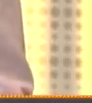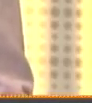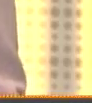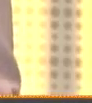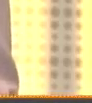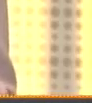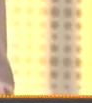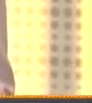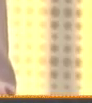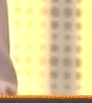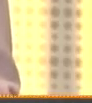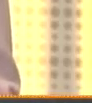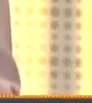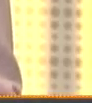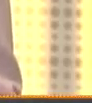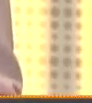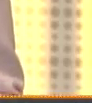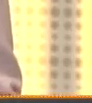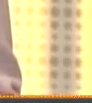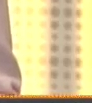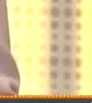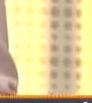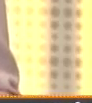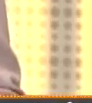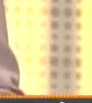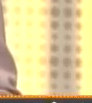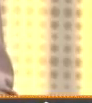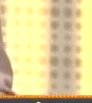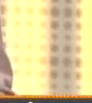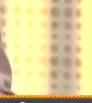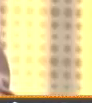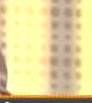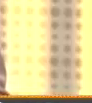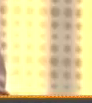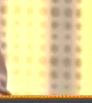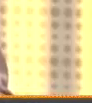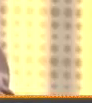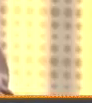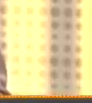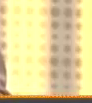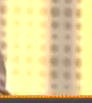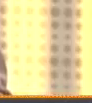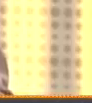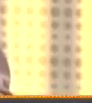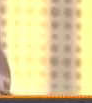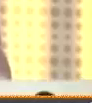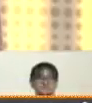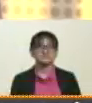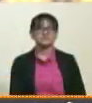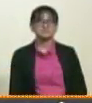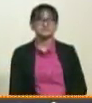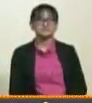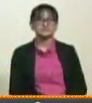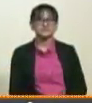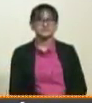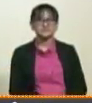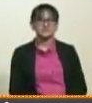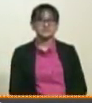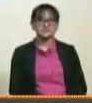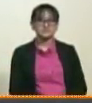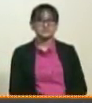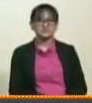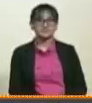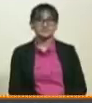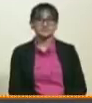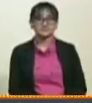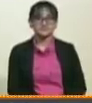una solución de contingencia eléctrica en la región nuestra corresponsal hace carreta nos amplía la información adelante hace